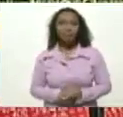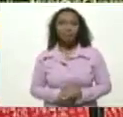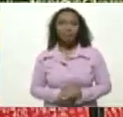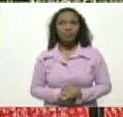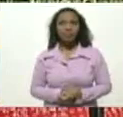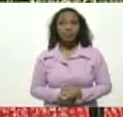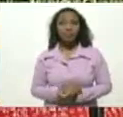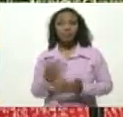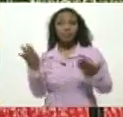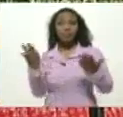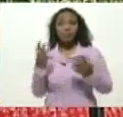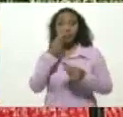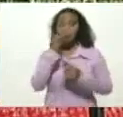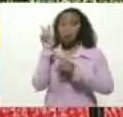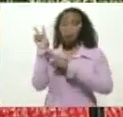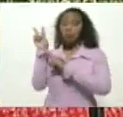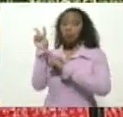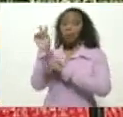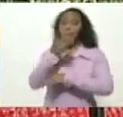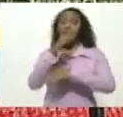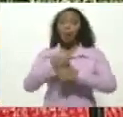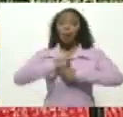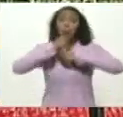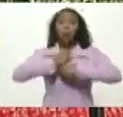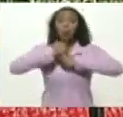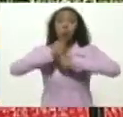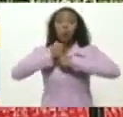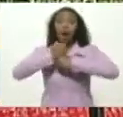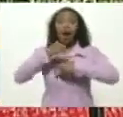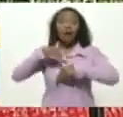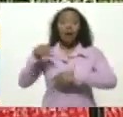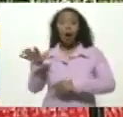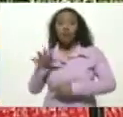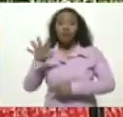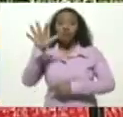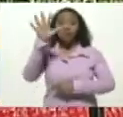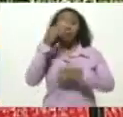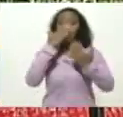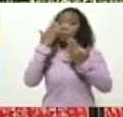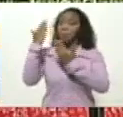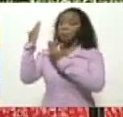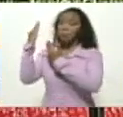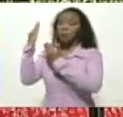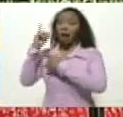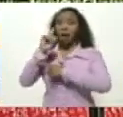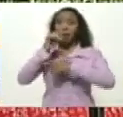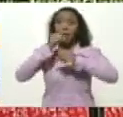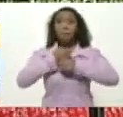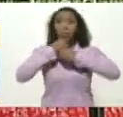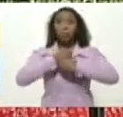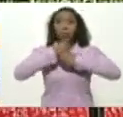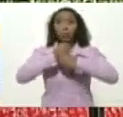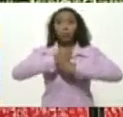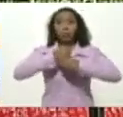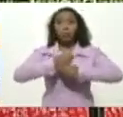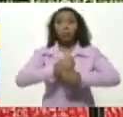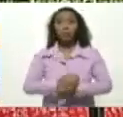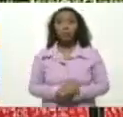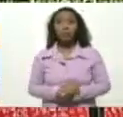¿Ah? Mira, apareció un caballo también, aquí en el Guarayra Repano. Apareció un caballo.